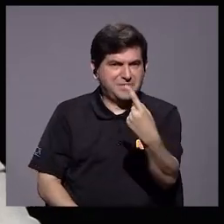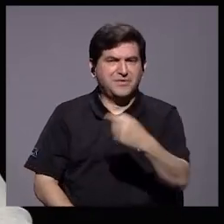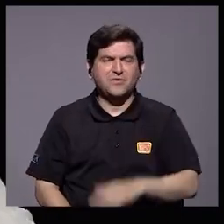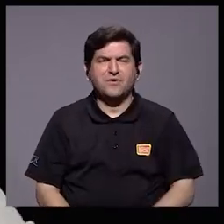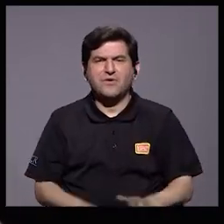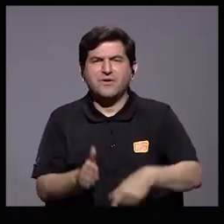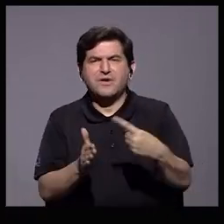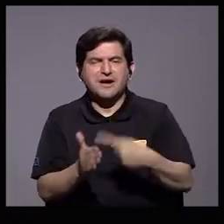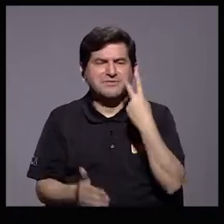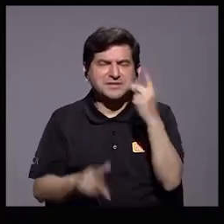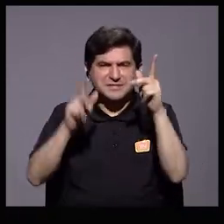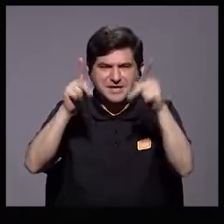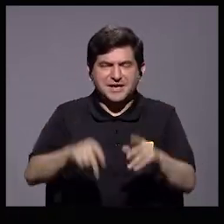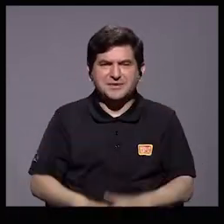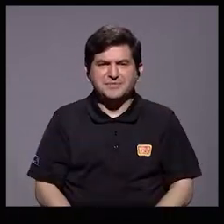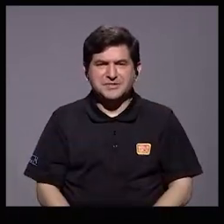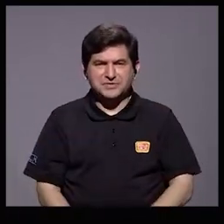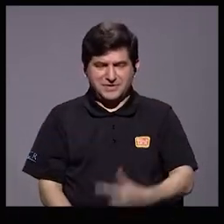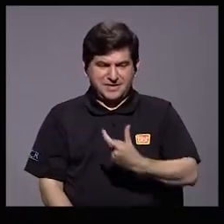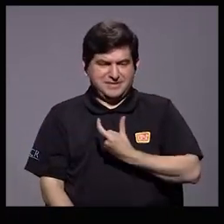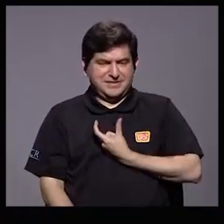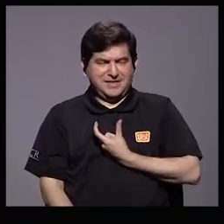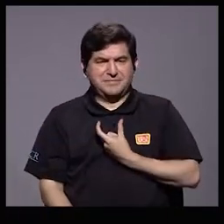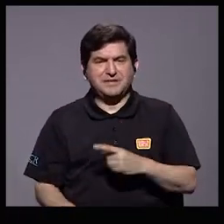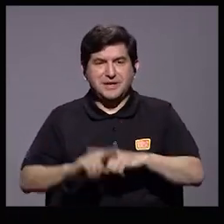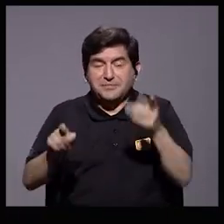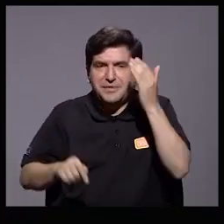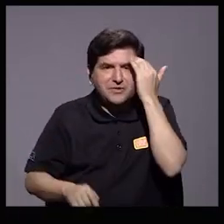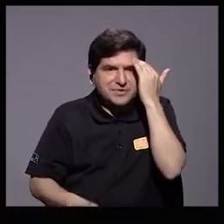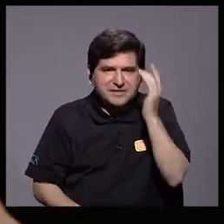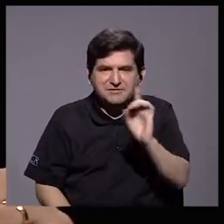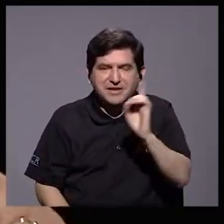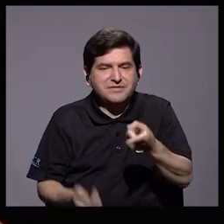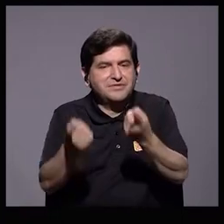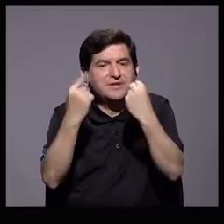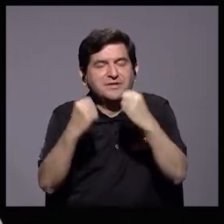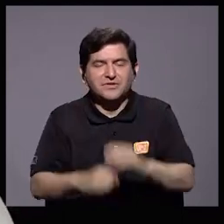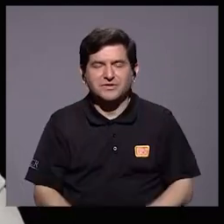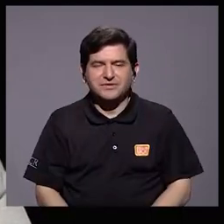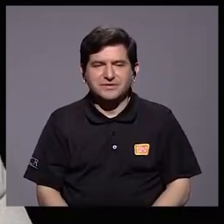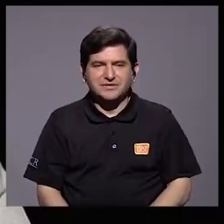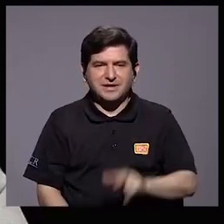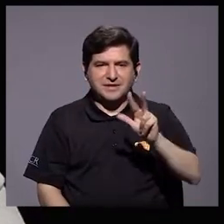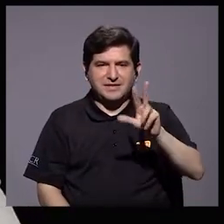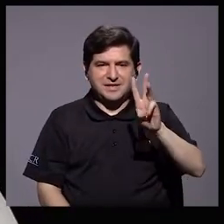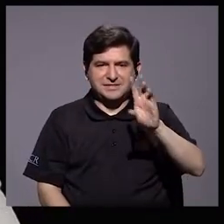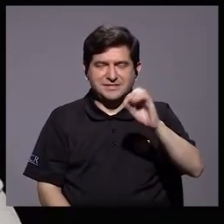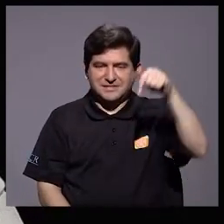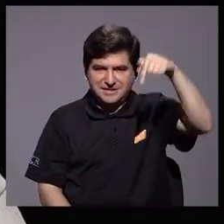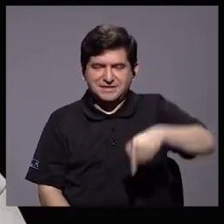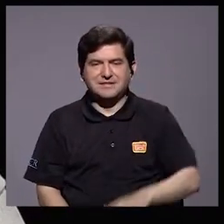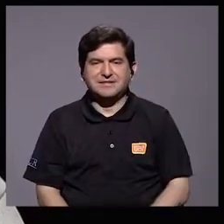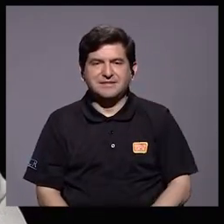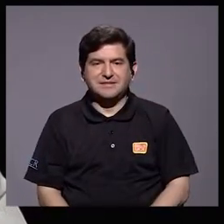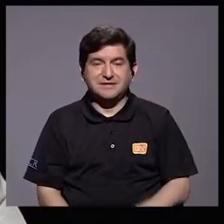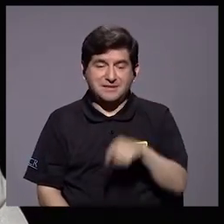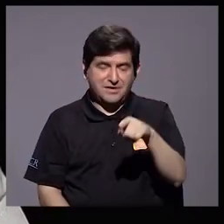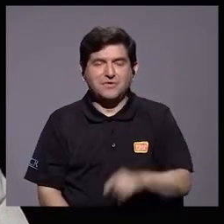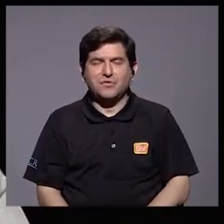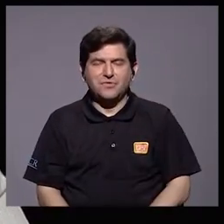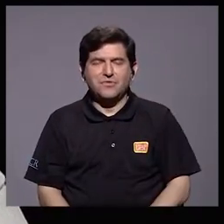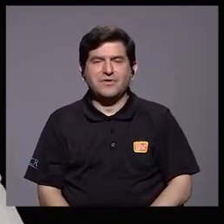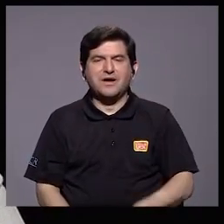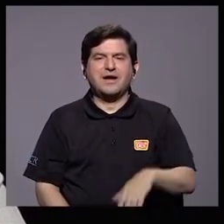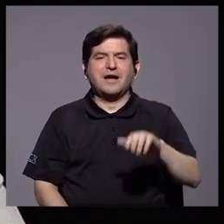sobre todo porque en ocasiones vemos a alguien que le cuelgan la medalla lo que pasa es que no sabemos de dónde viene estamos entre 60 con el super